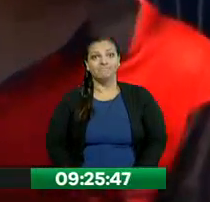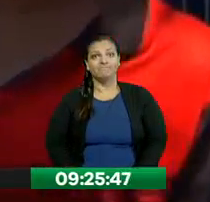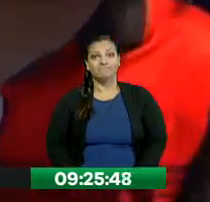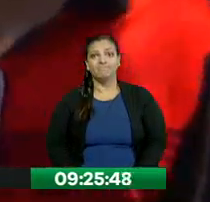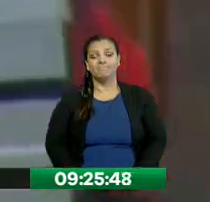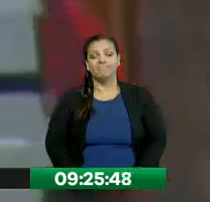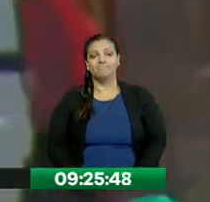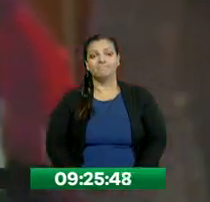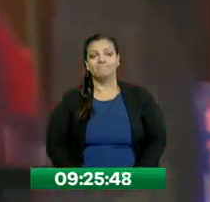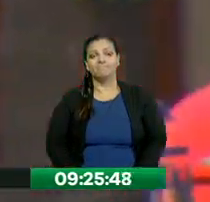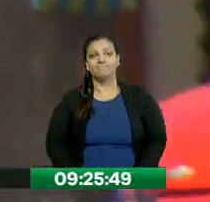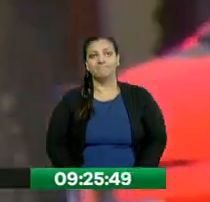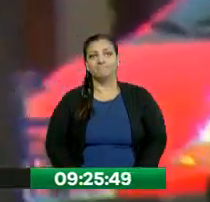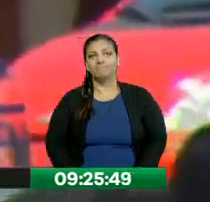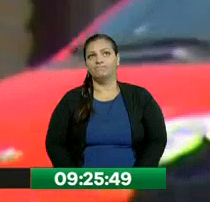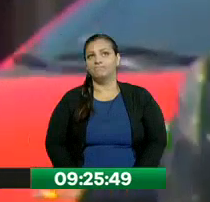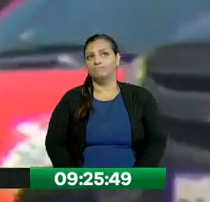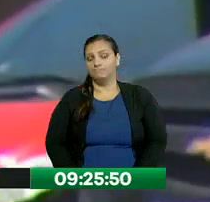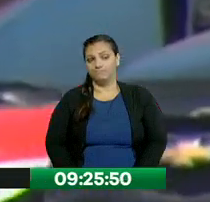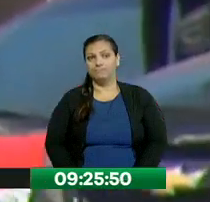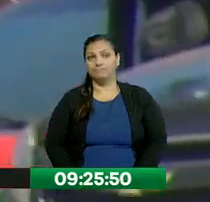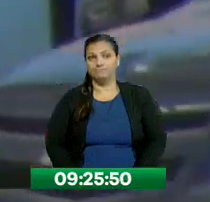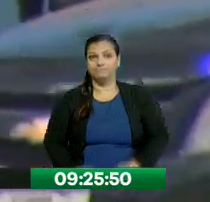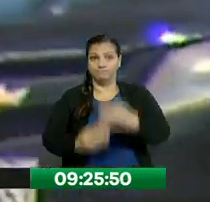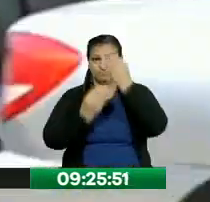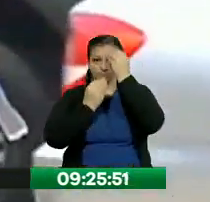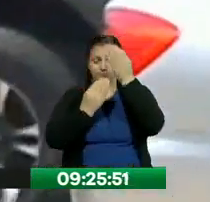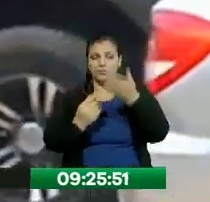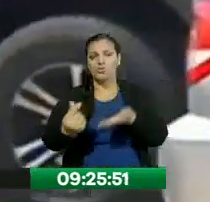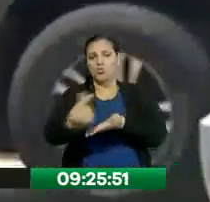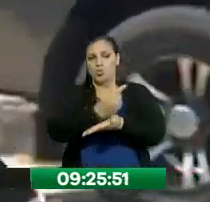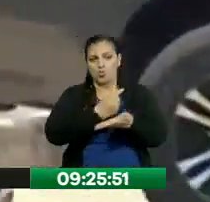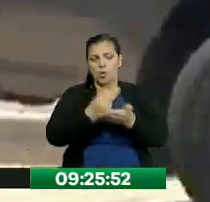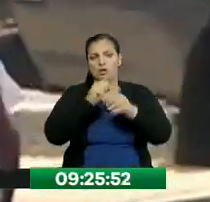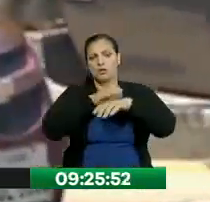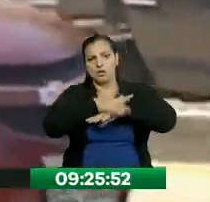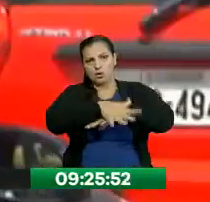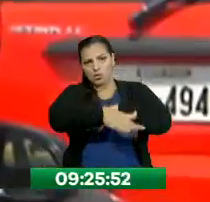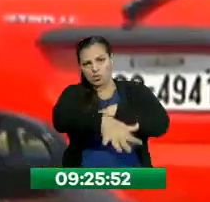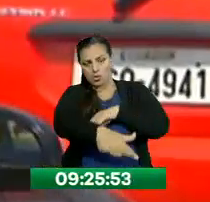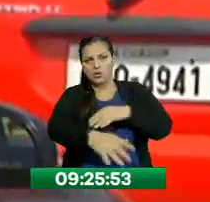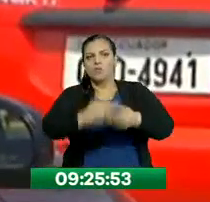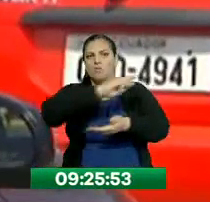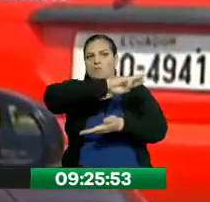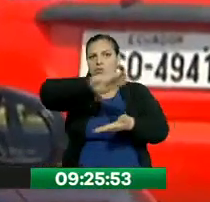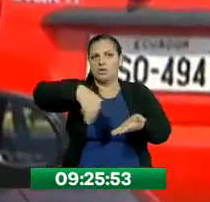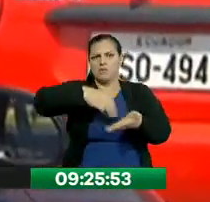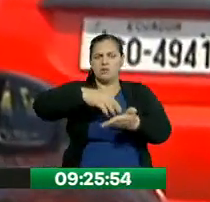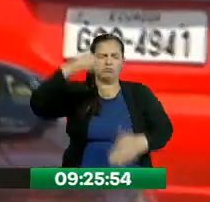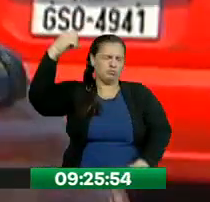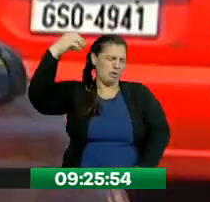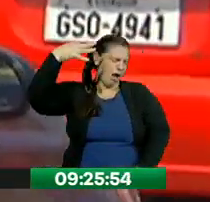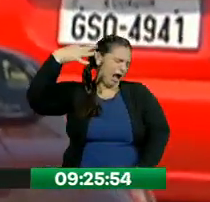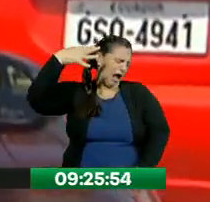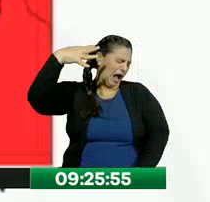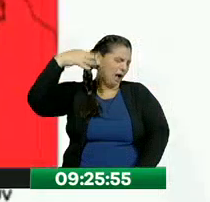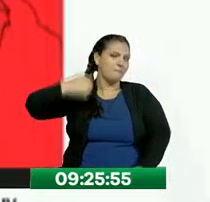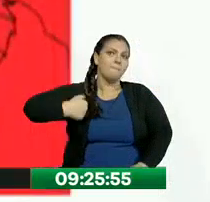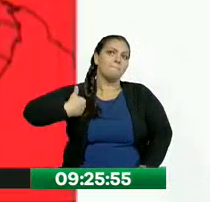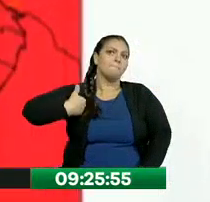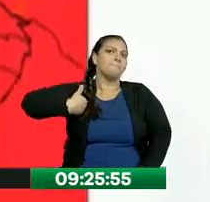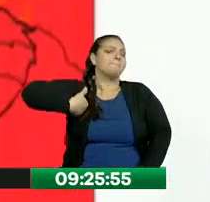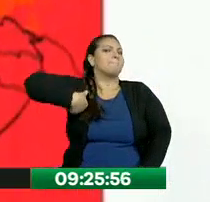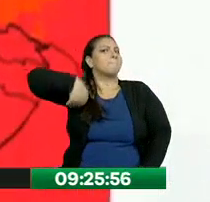Ecuador. Además indican que las provincias de Guayas, Los Ríos y Manabí serán las que soporten valores más altos.